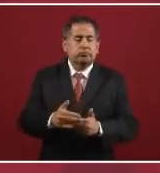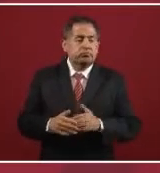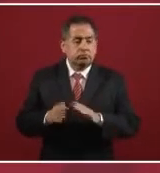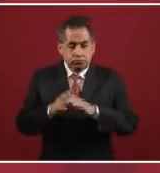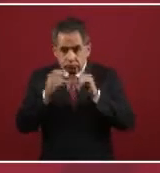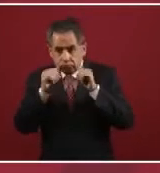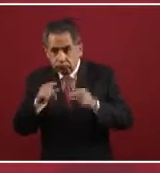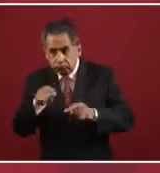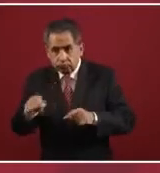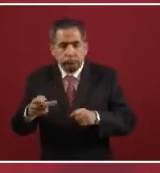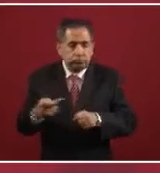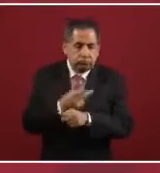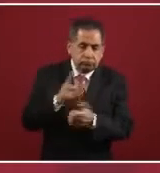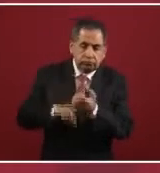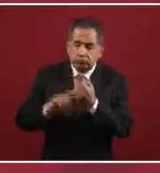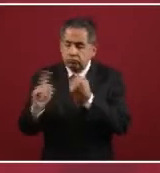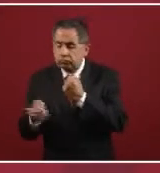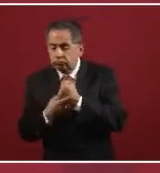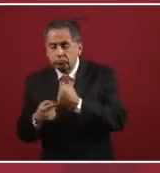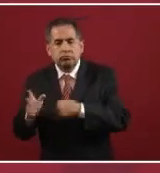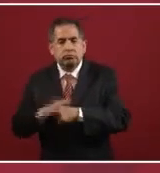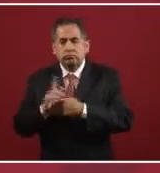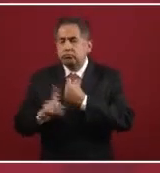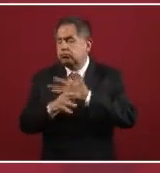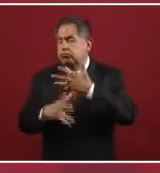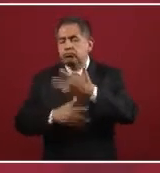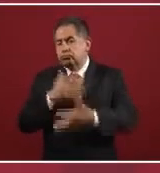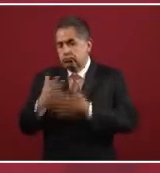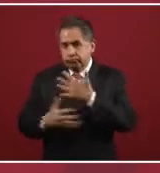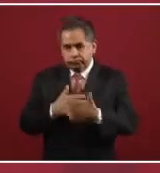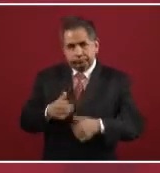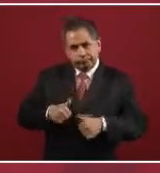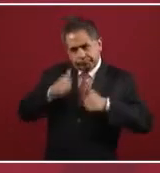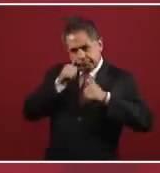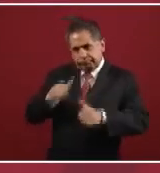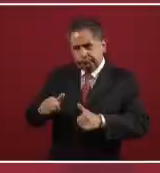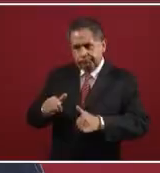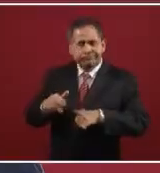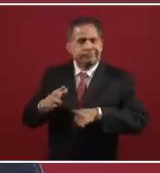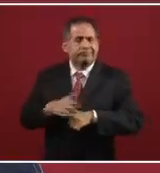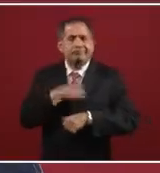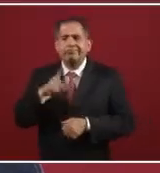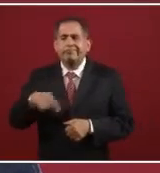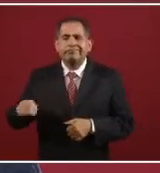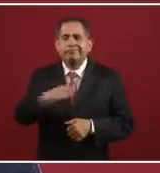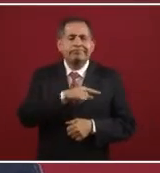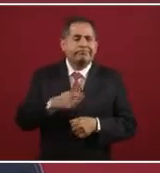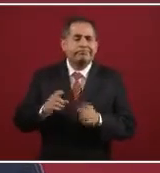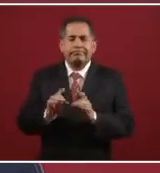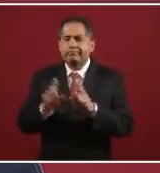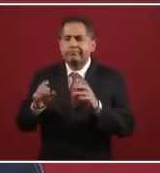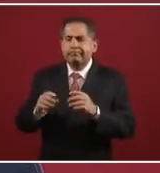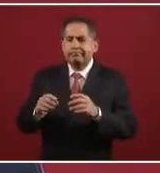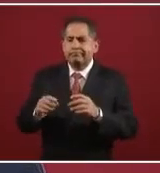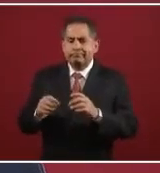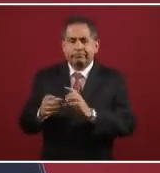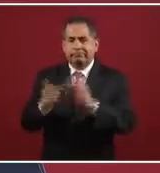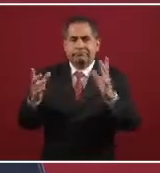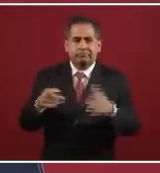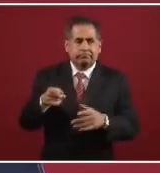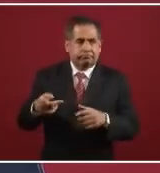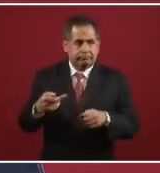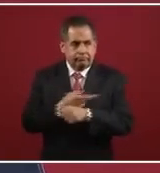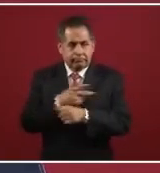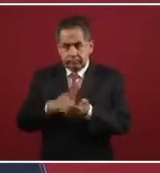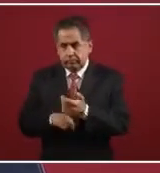atendiendo las causas que originan esta descomposición social.